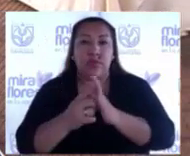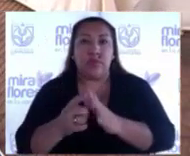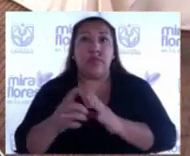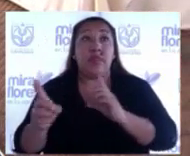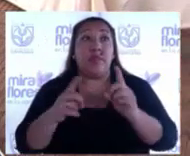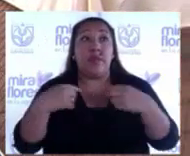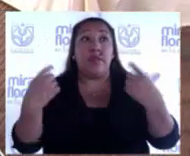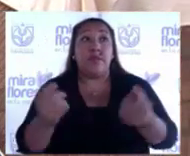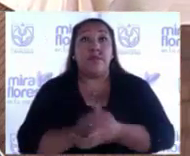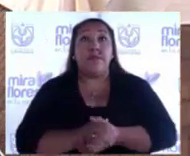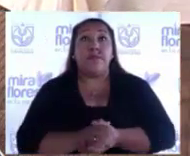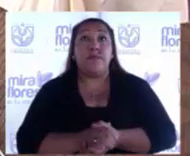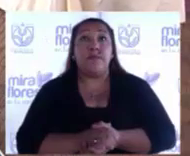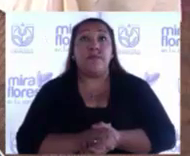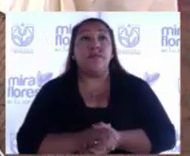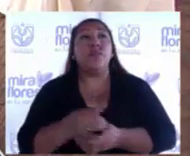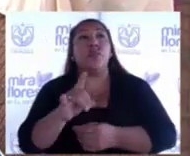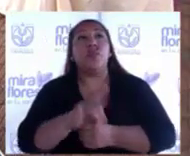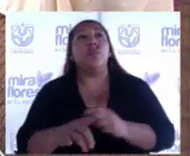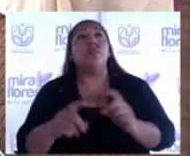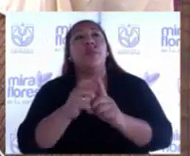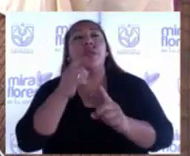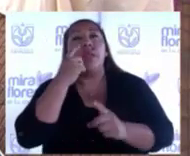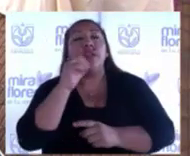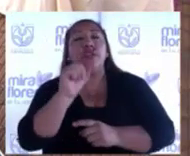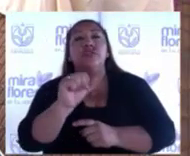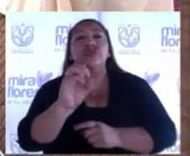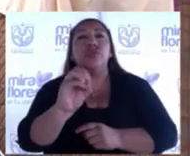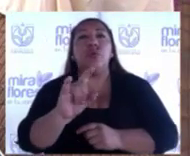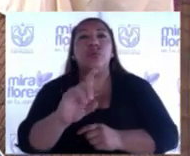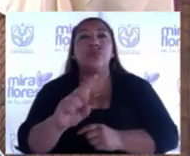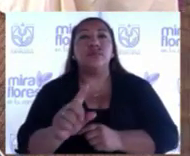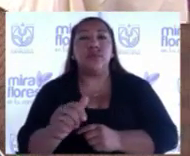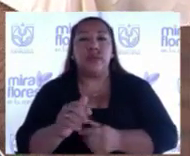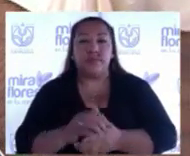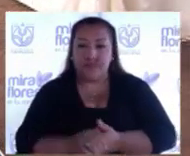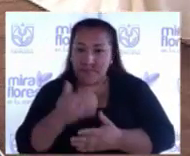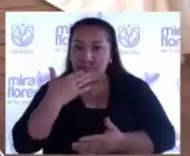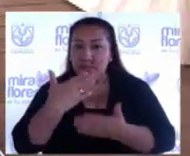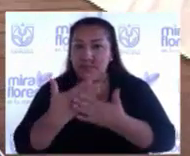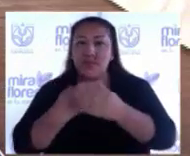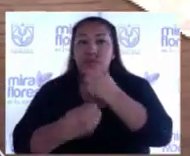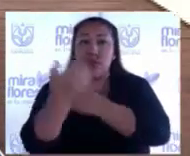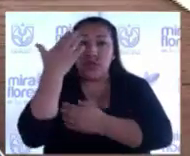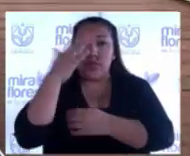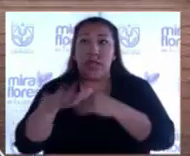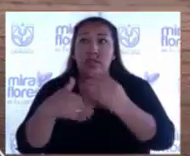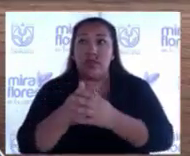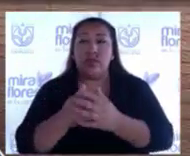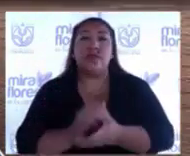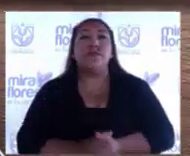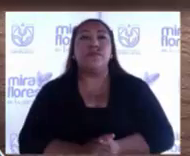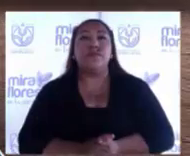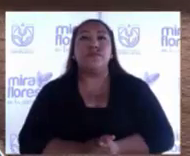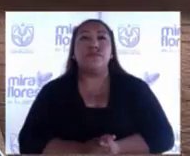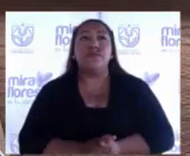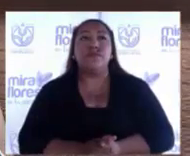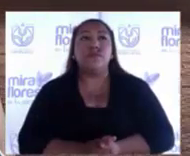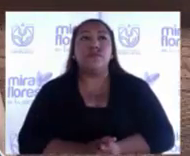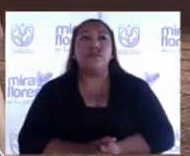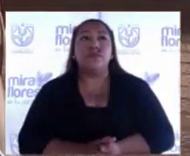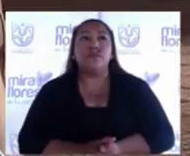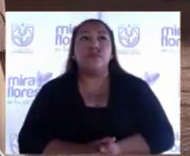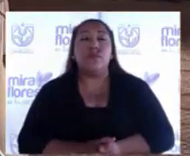Al debate. Tiene el uso de la palabra el regidor Sousa. Gracias, buenos días a todos.